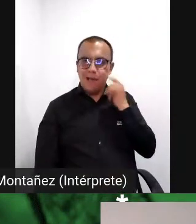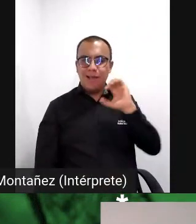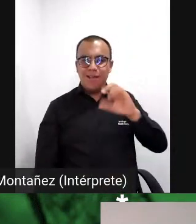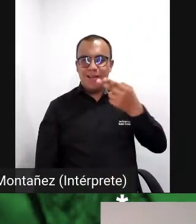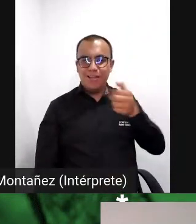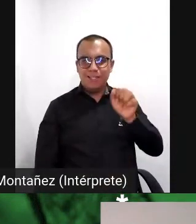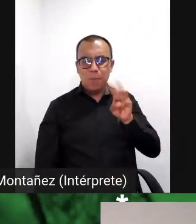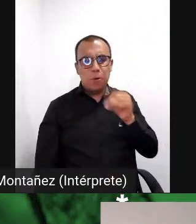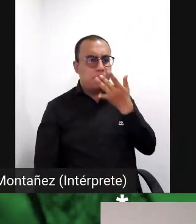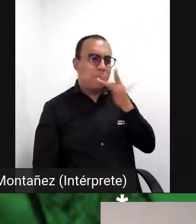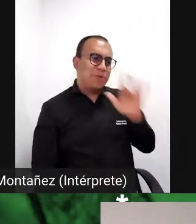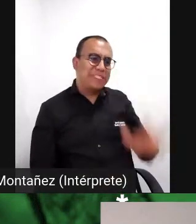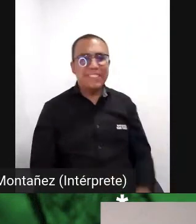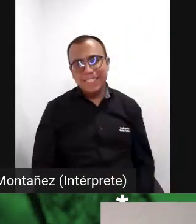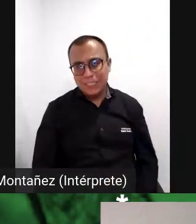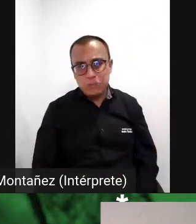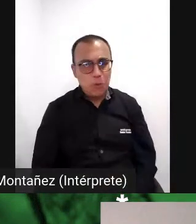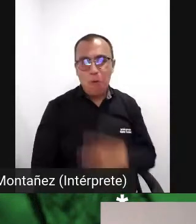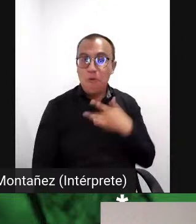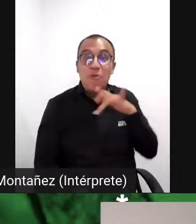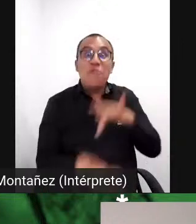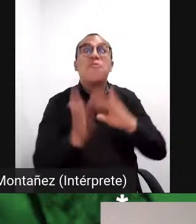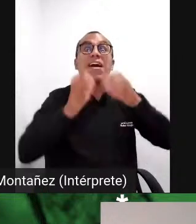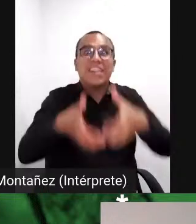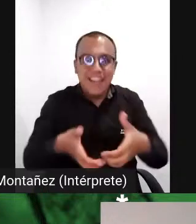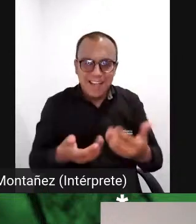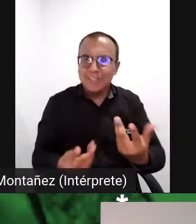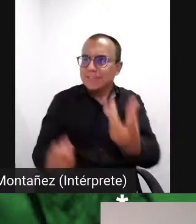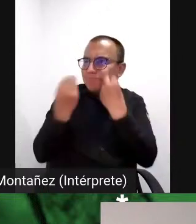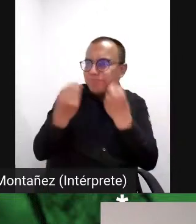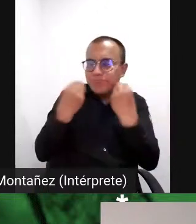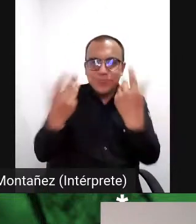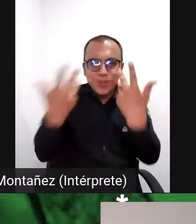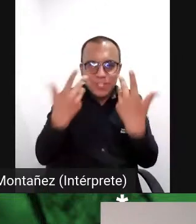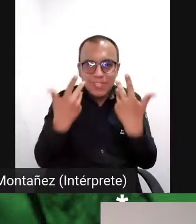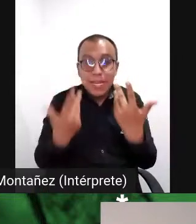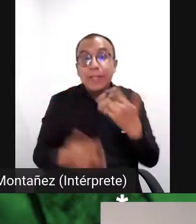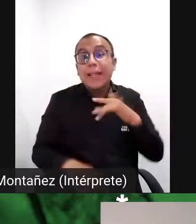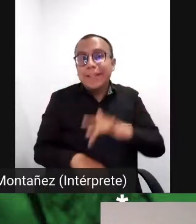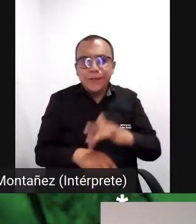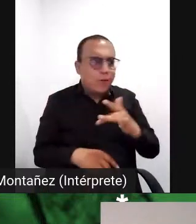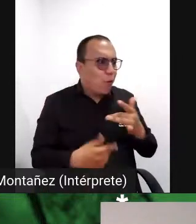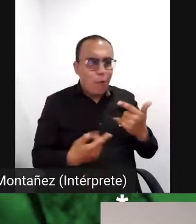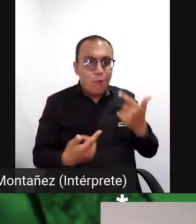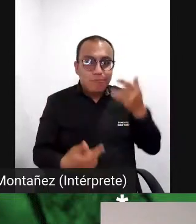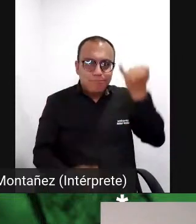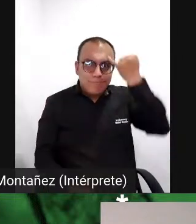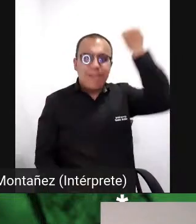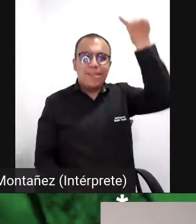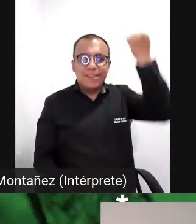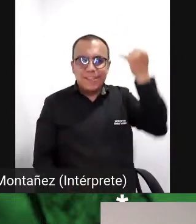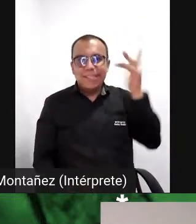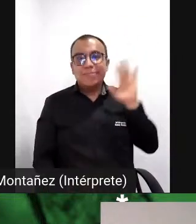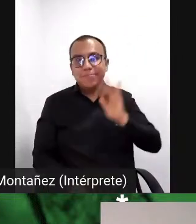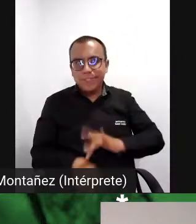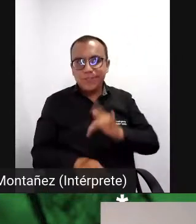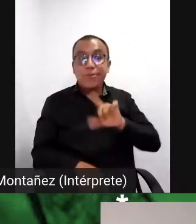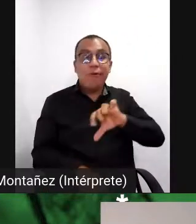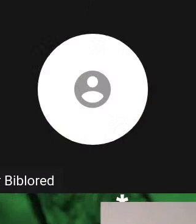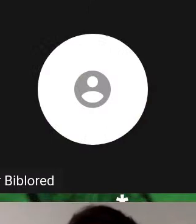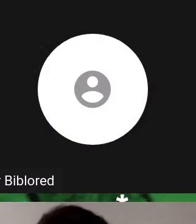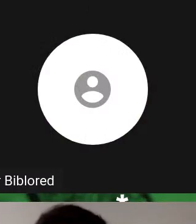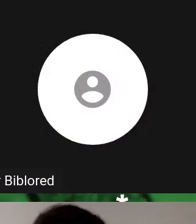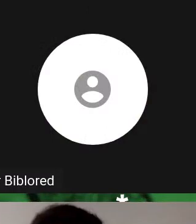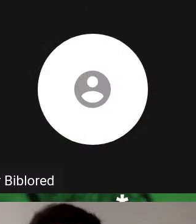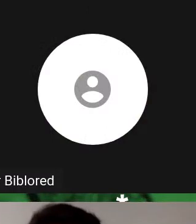víctima. Pobrecito, nunca le enseñaron cómo hacer su casa y le tocó inventarse de otra manera, que fue un poco usar la casa de otros para criar a